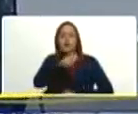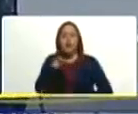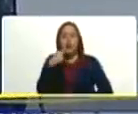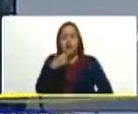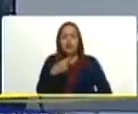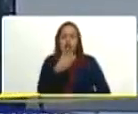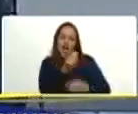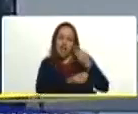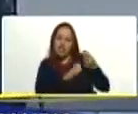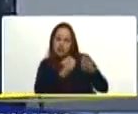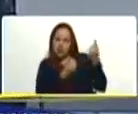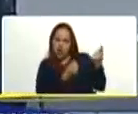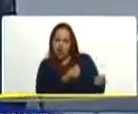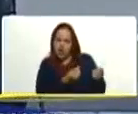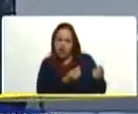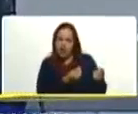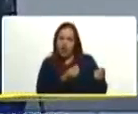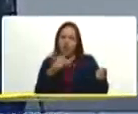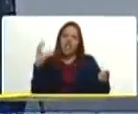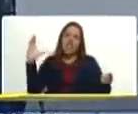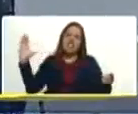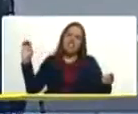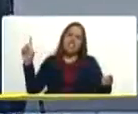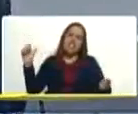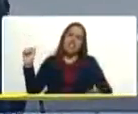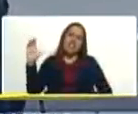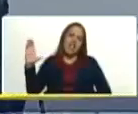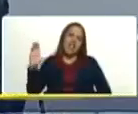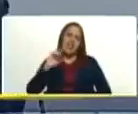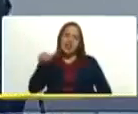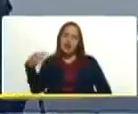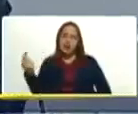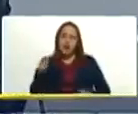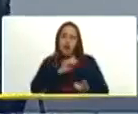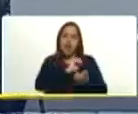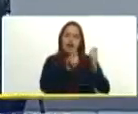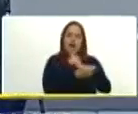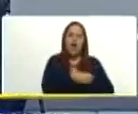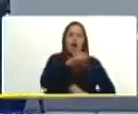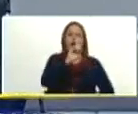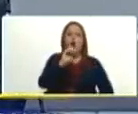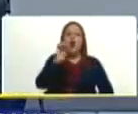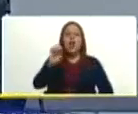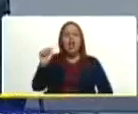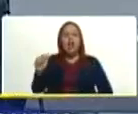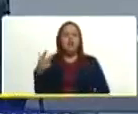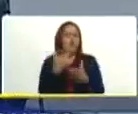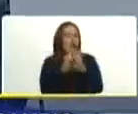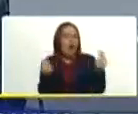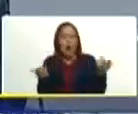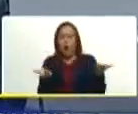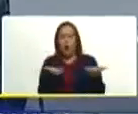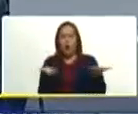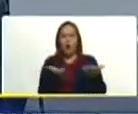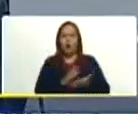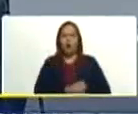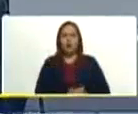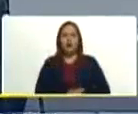esto, la CELAC va a venir a reemplazar a la OEA. No.